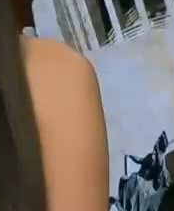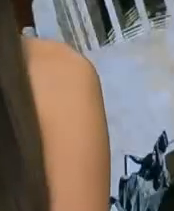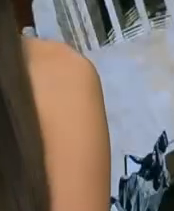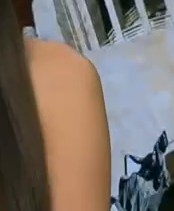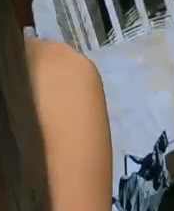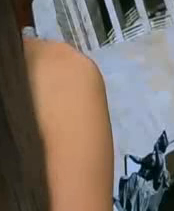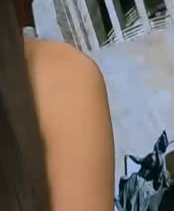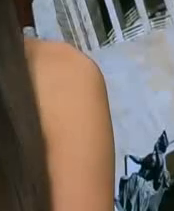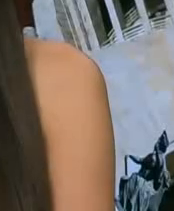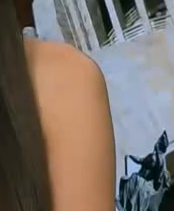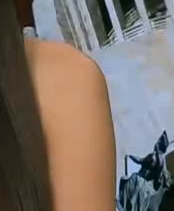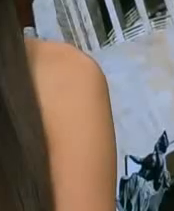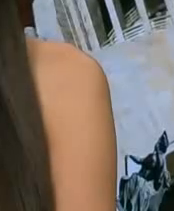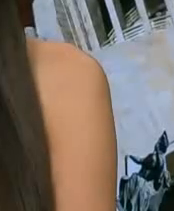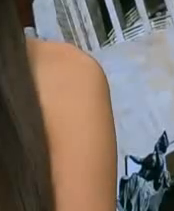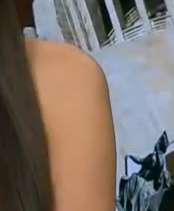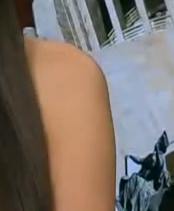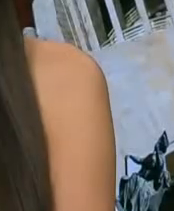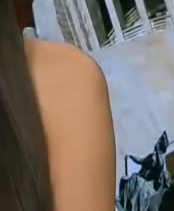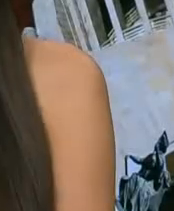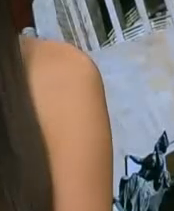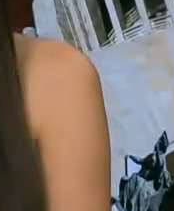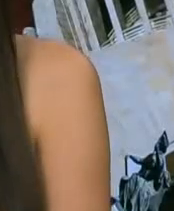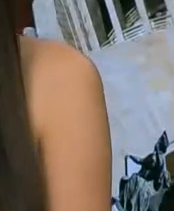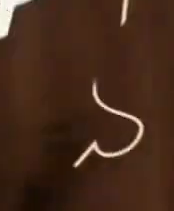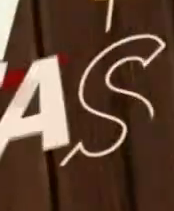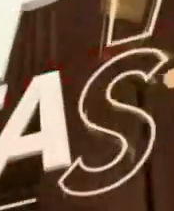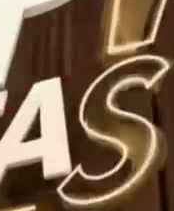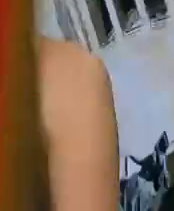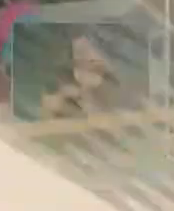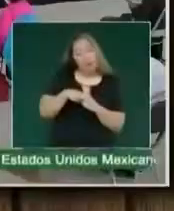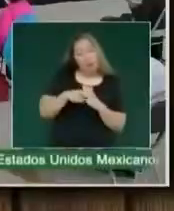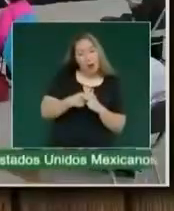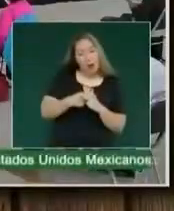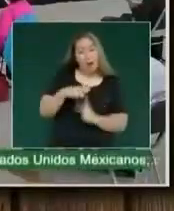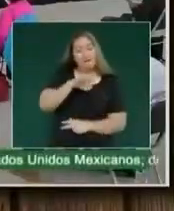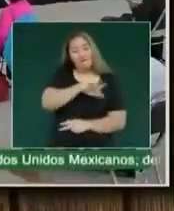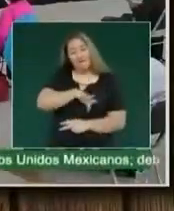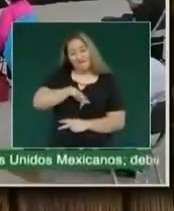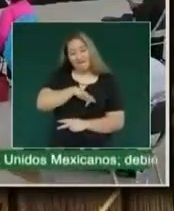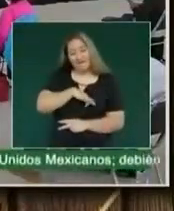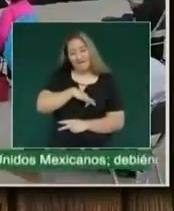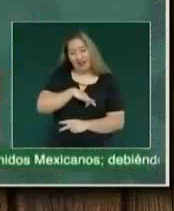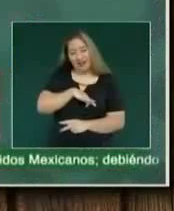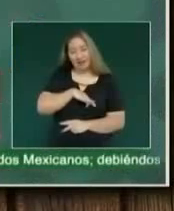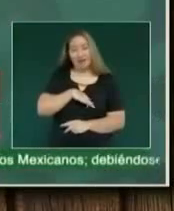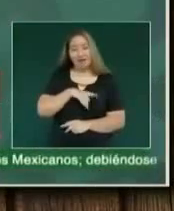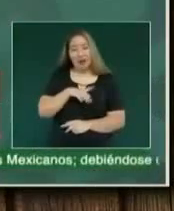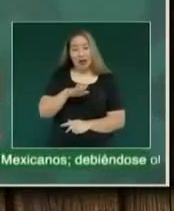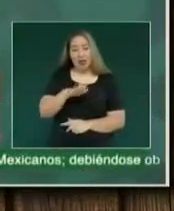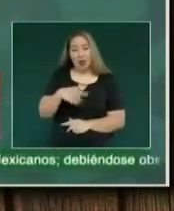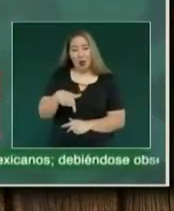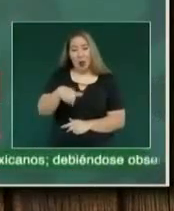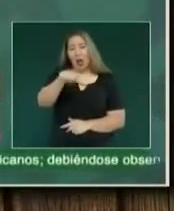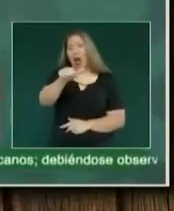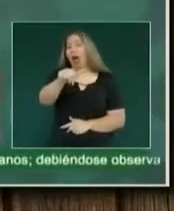bonito. Lo dijo muy bonito. Por lo menos me encanta porque es la más guapa. Exacto, la más guapa. Sin embargo,